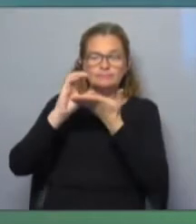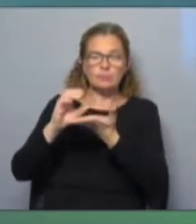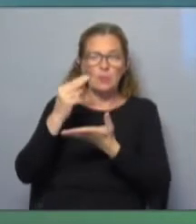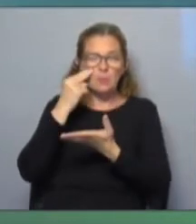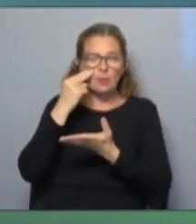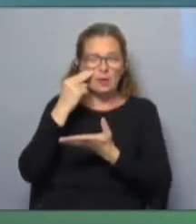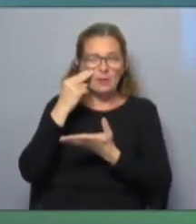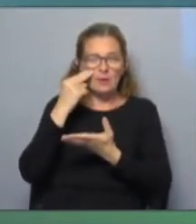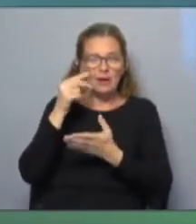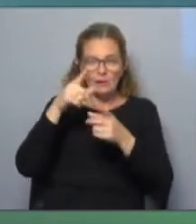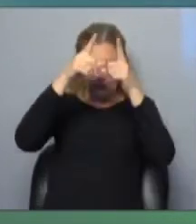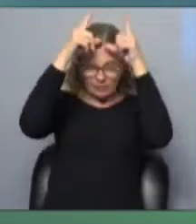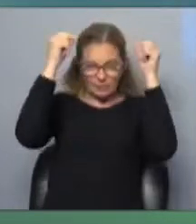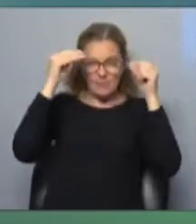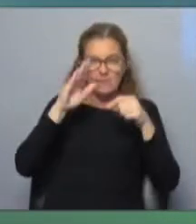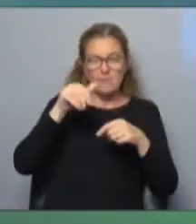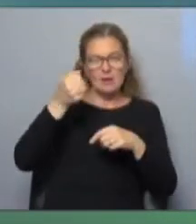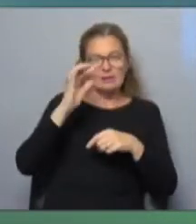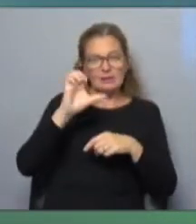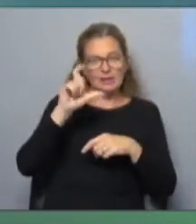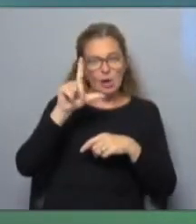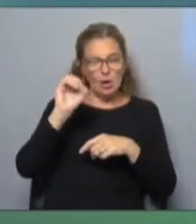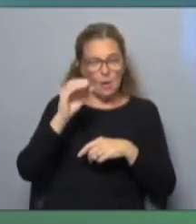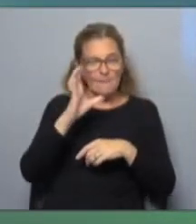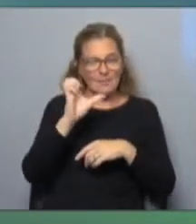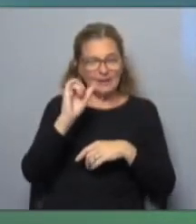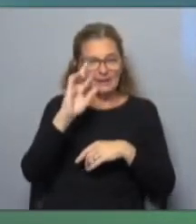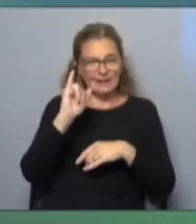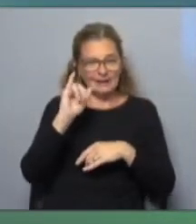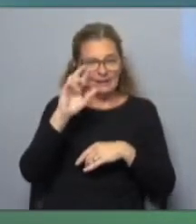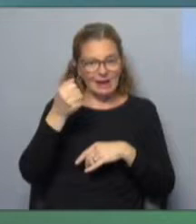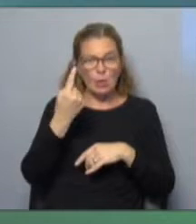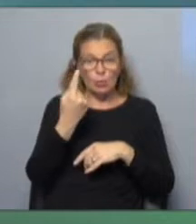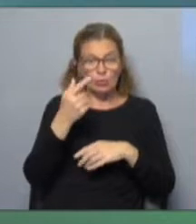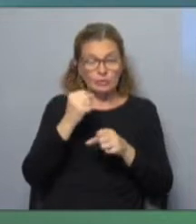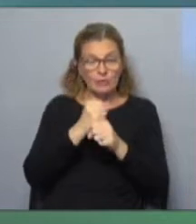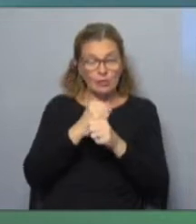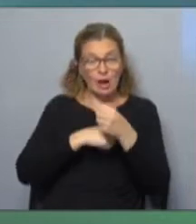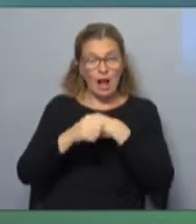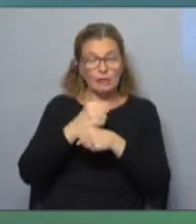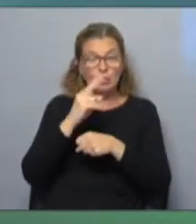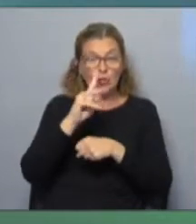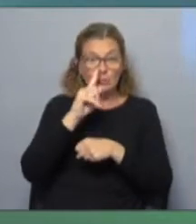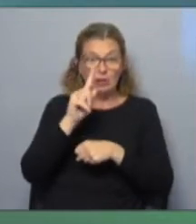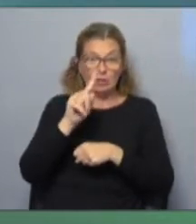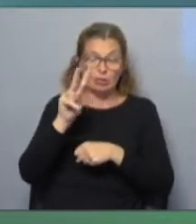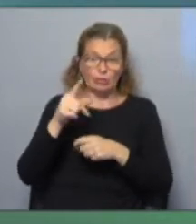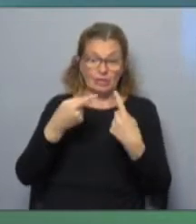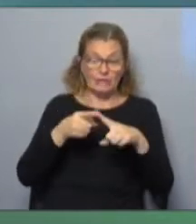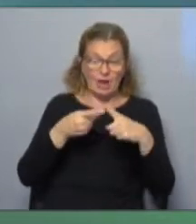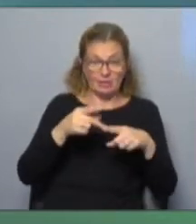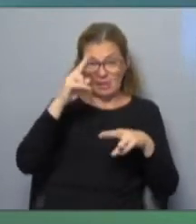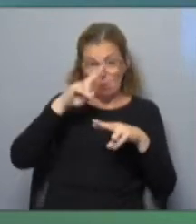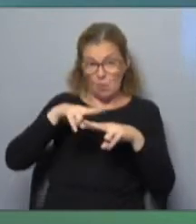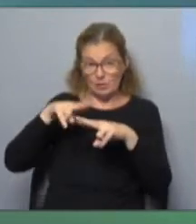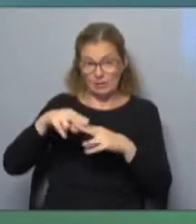moral al enfermero Marcelo Pereira. Sí, se trata de uno de los trabajadores de la salud que en 2012 fue procesado por múltiples homicidios